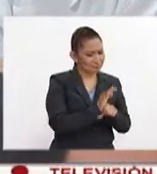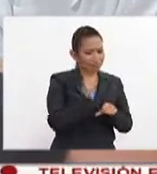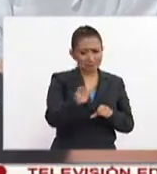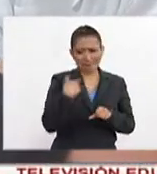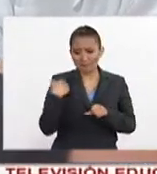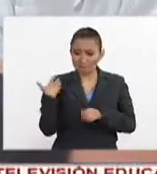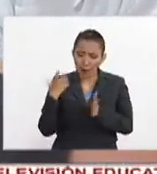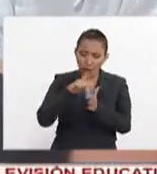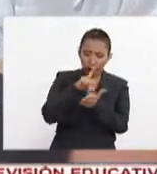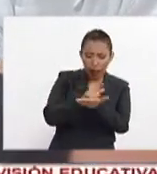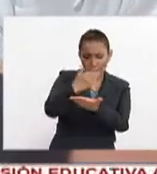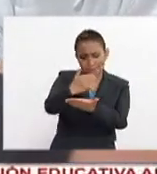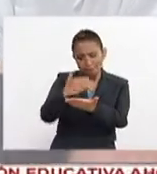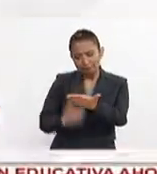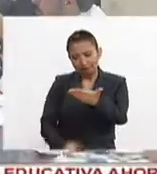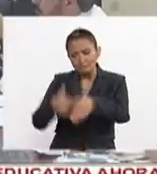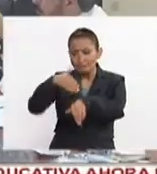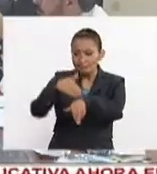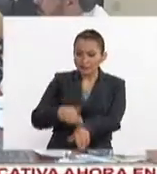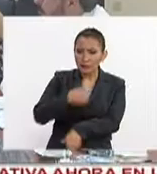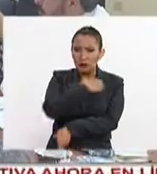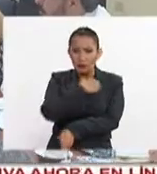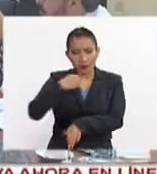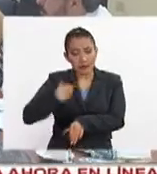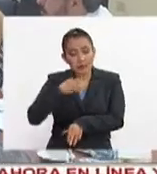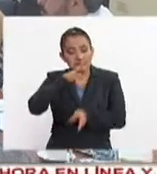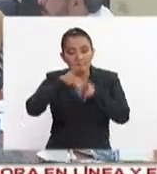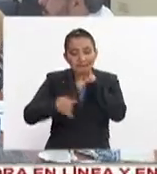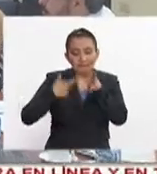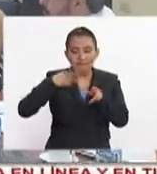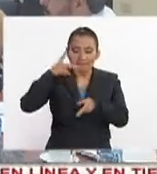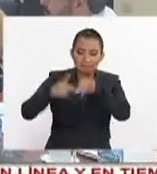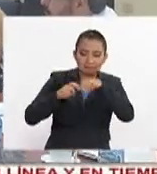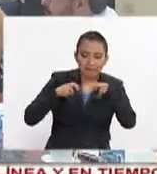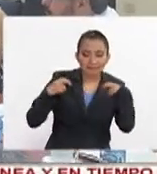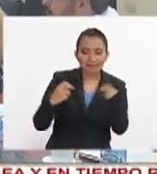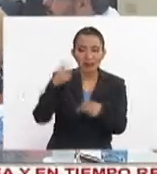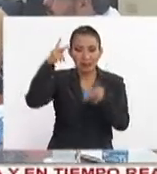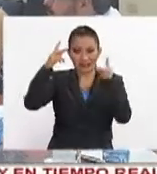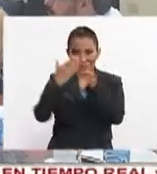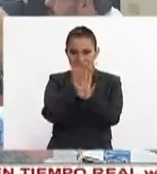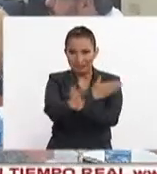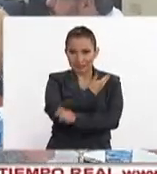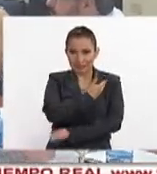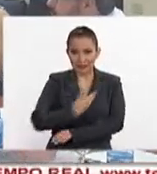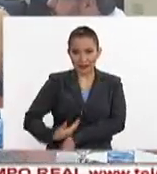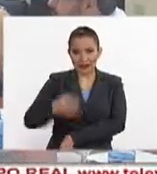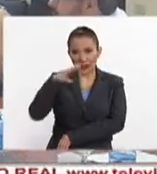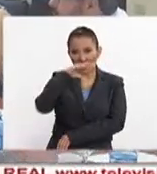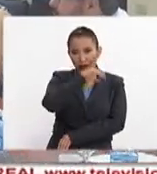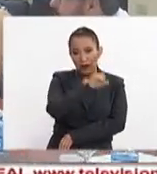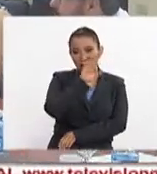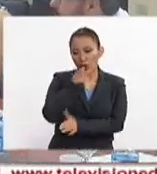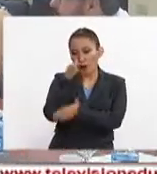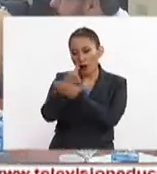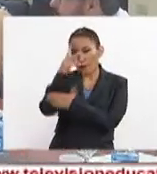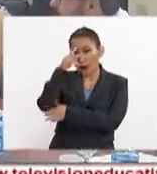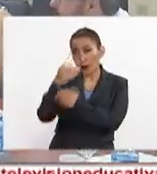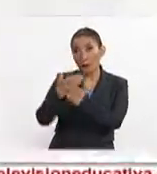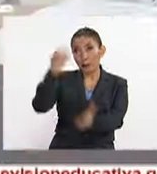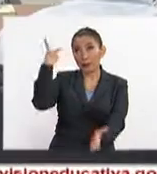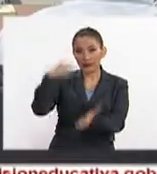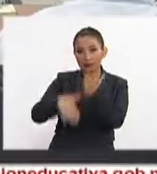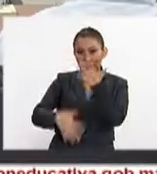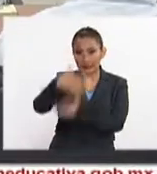del marco jurídico y el cumplimiento de los compromisos resultantes de la visita que realizó el presidente de Cuba, Raúl Castro, a nuestro país